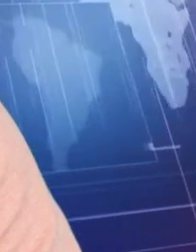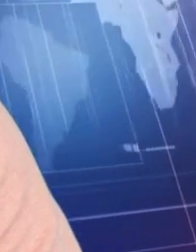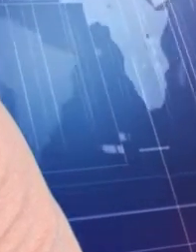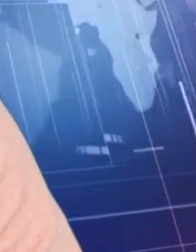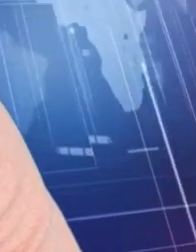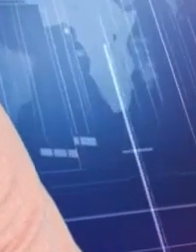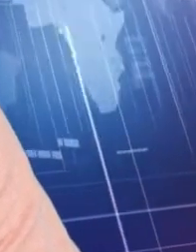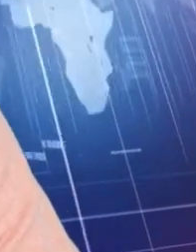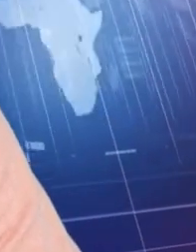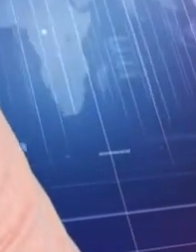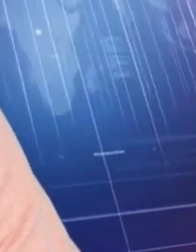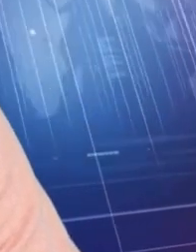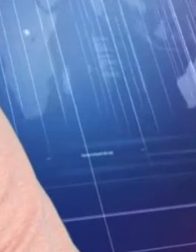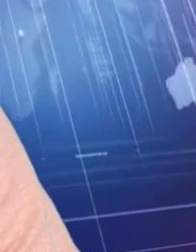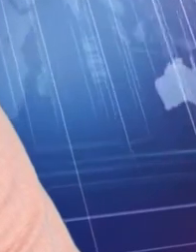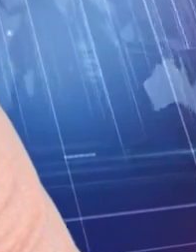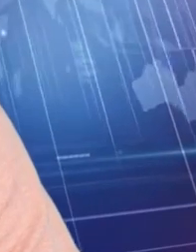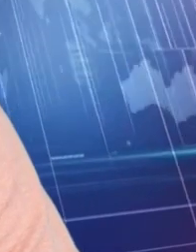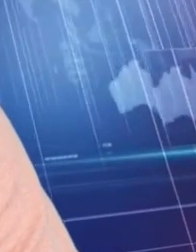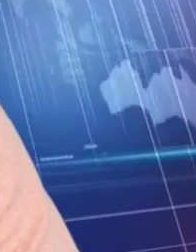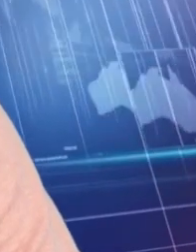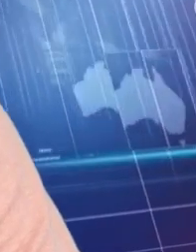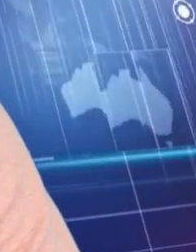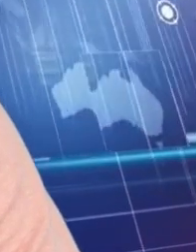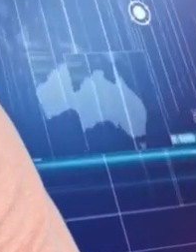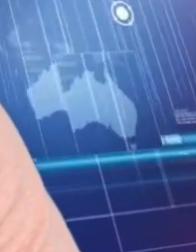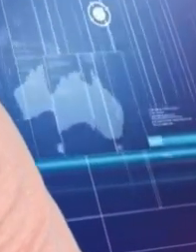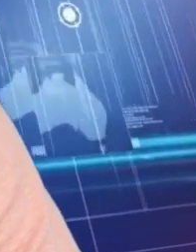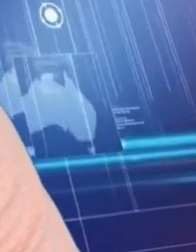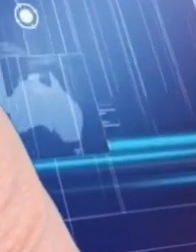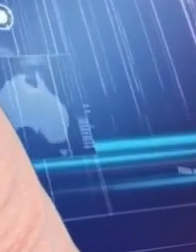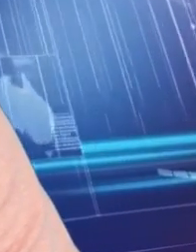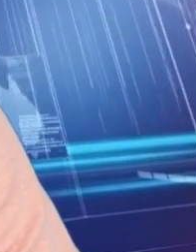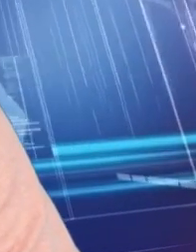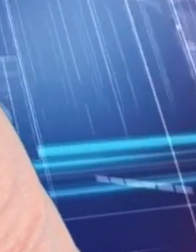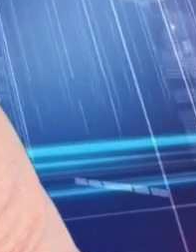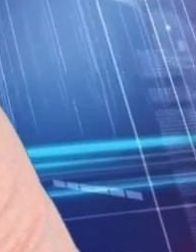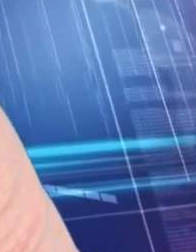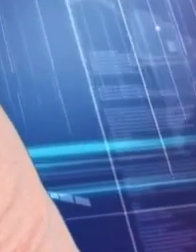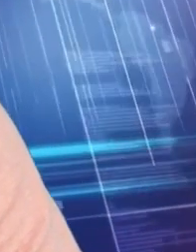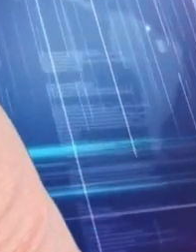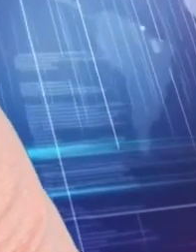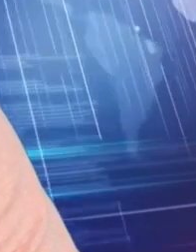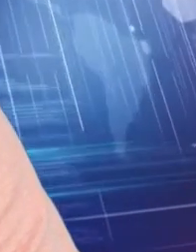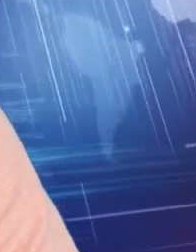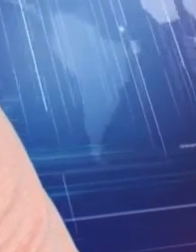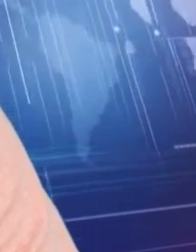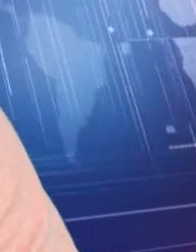la Ciudad de México hace apenas unos minutos. Y señaló que todo eso se debe al buen